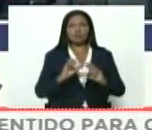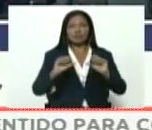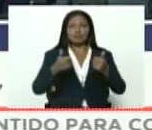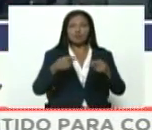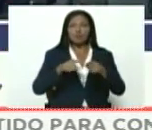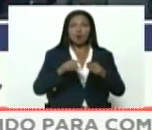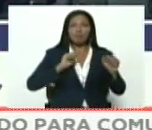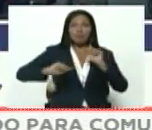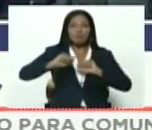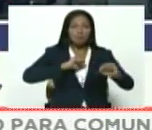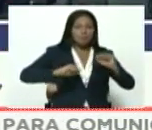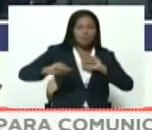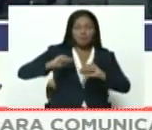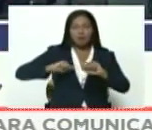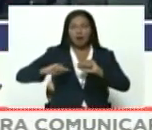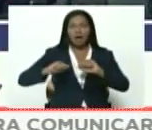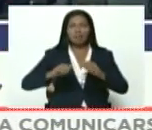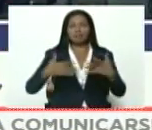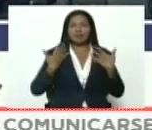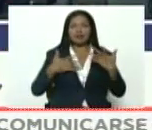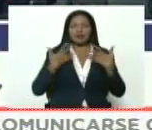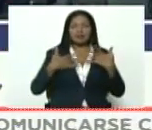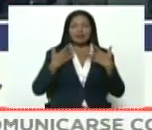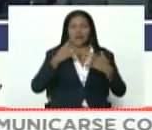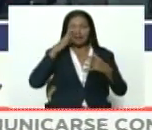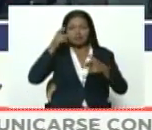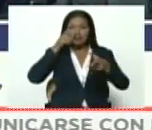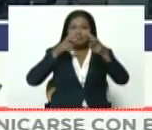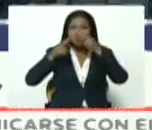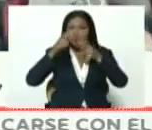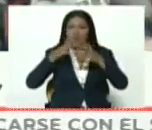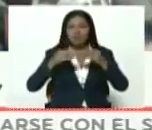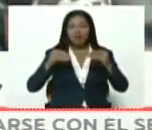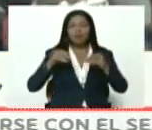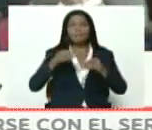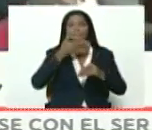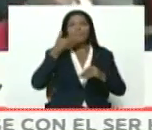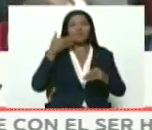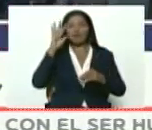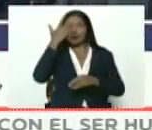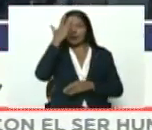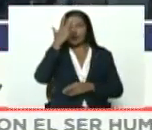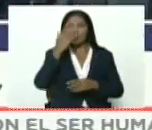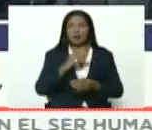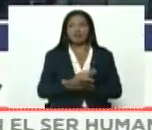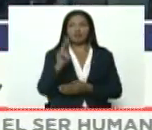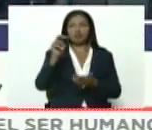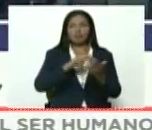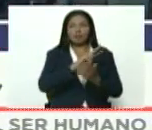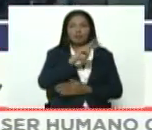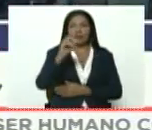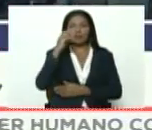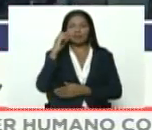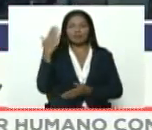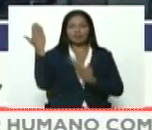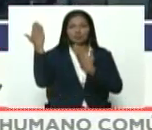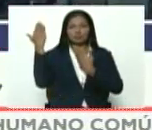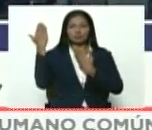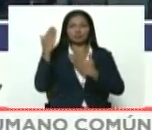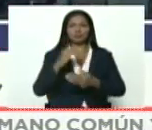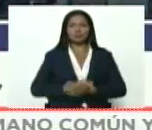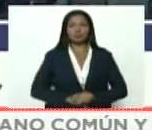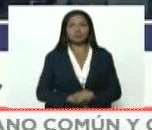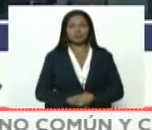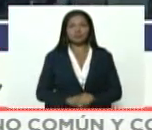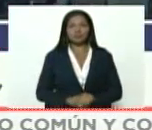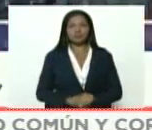iniciando el despliegue de alegría y seguridad para los mejores carnavales 2020. Adelante,